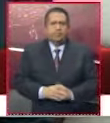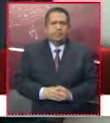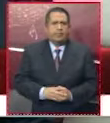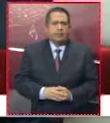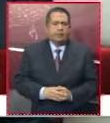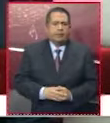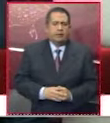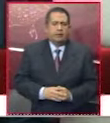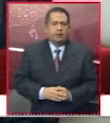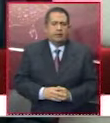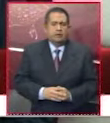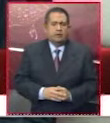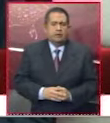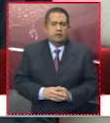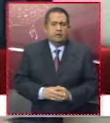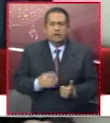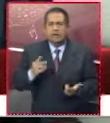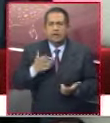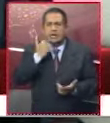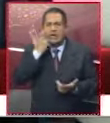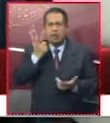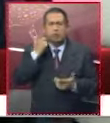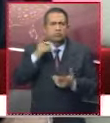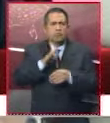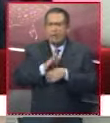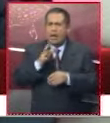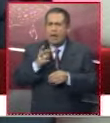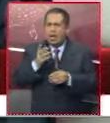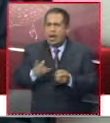¿Qué es lo que realmente queremos que sea su aportación?